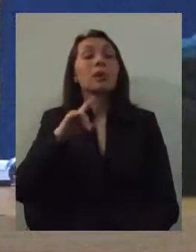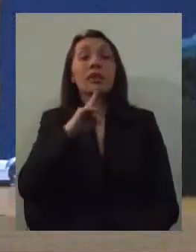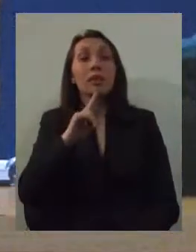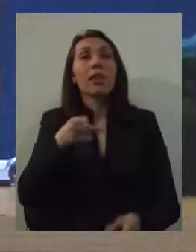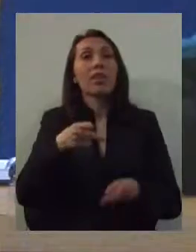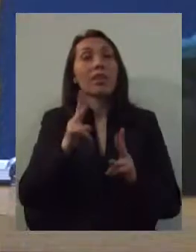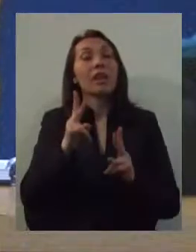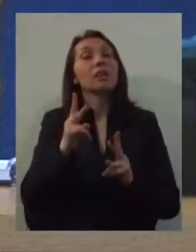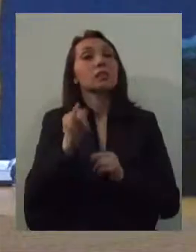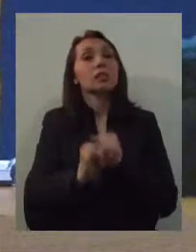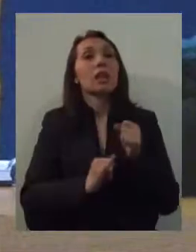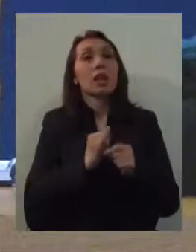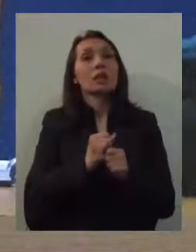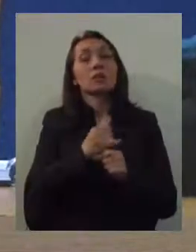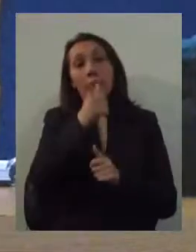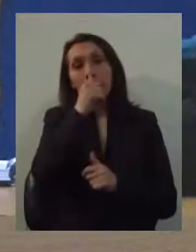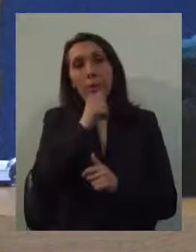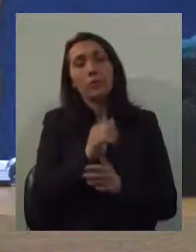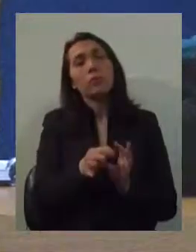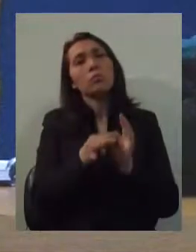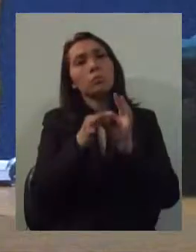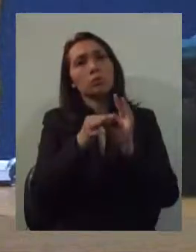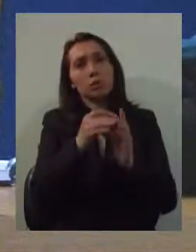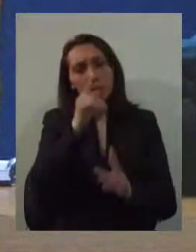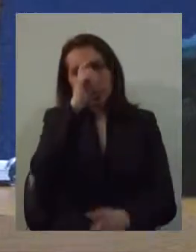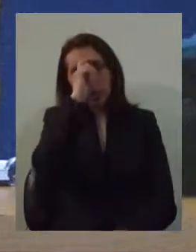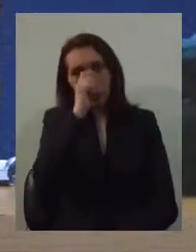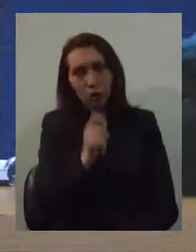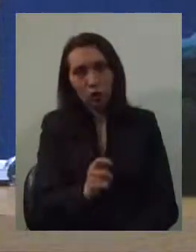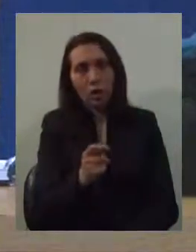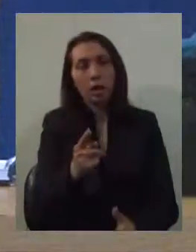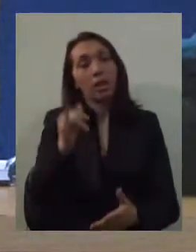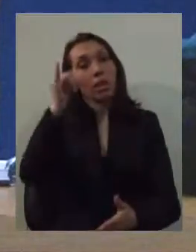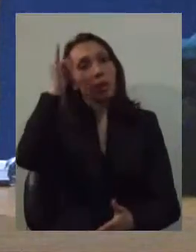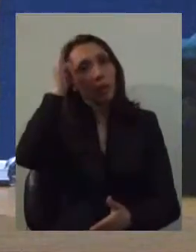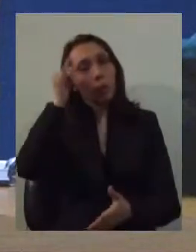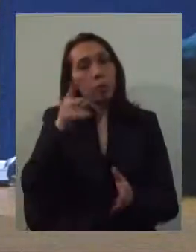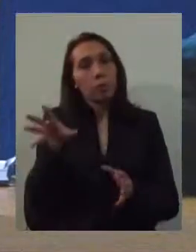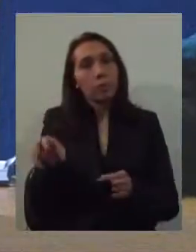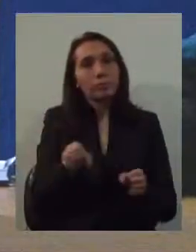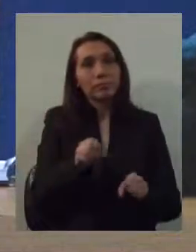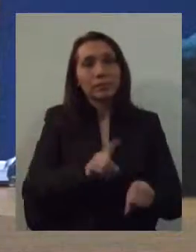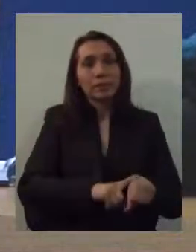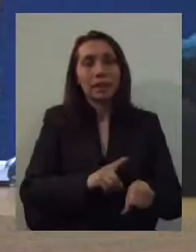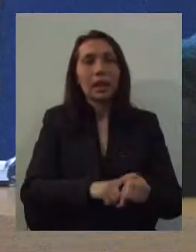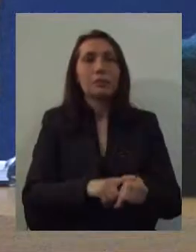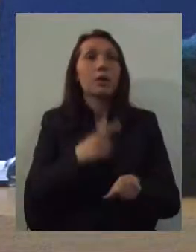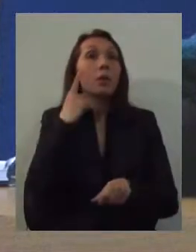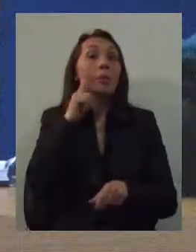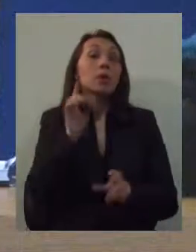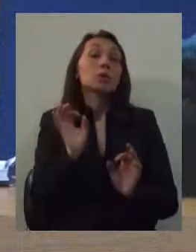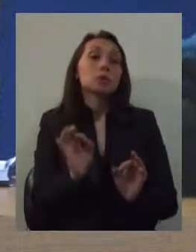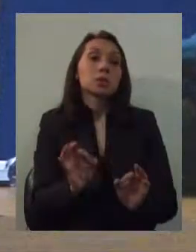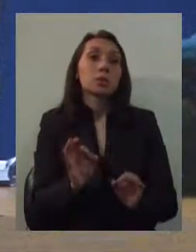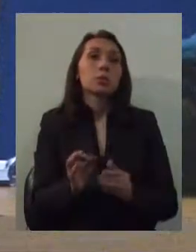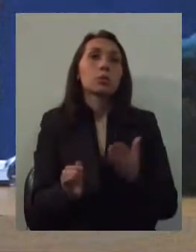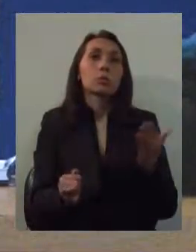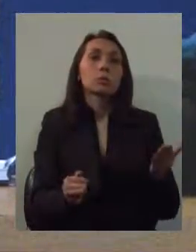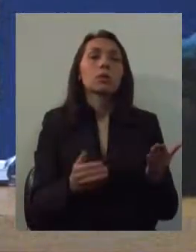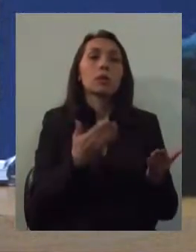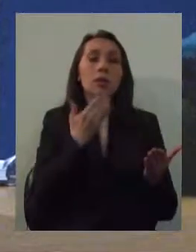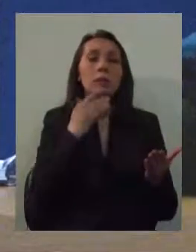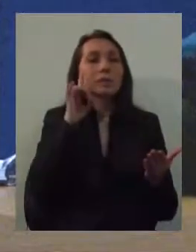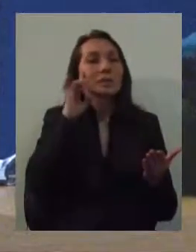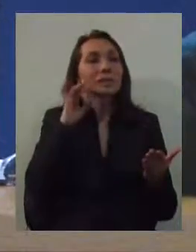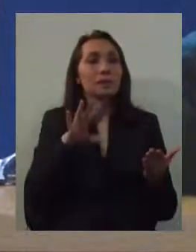Internacional Privado, decía que era el derecho a la tolerancia, y les agradezco su tolerancia, y disculpe que le he tomado parte también del tiempo, pero seguramente que usted me